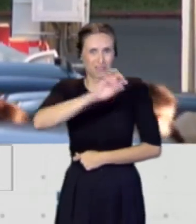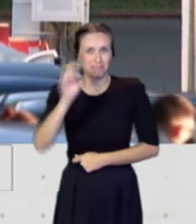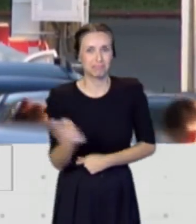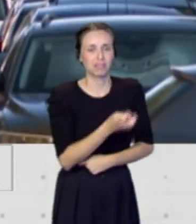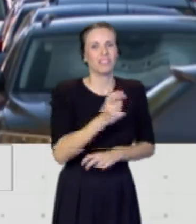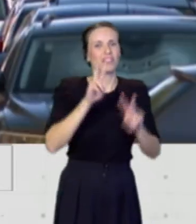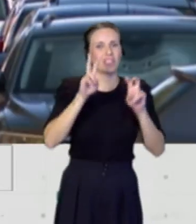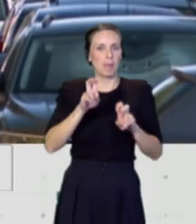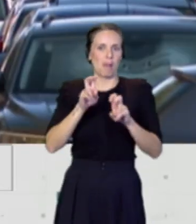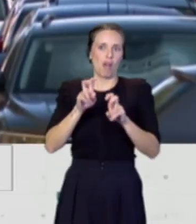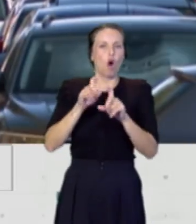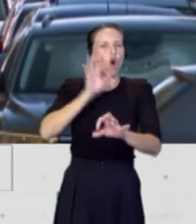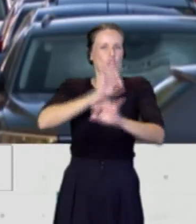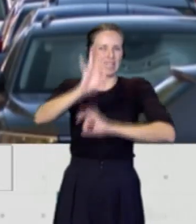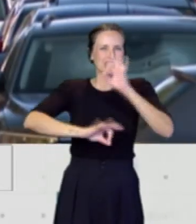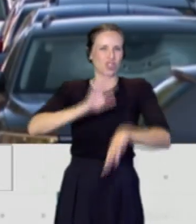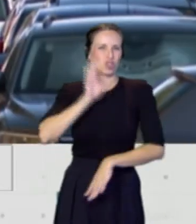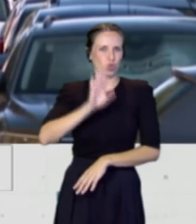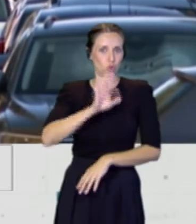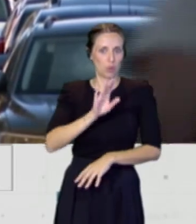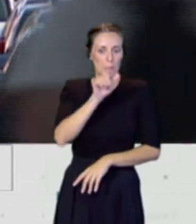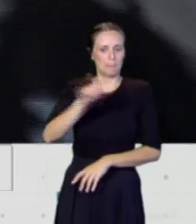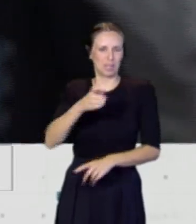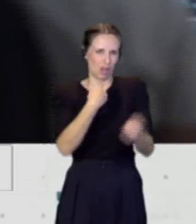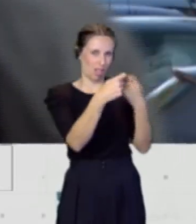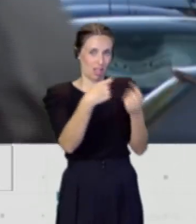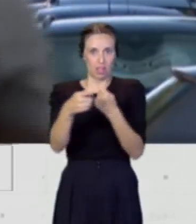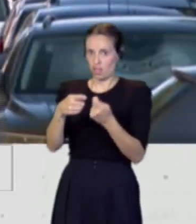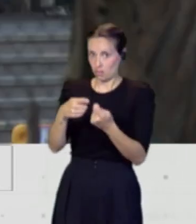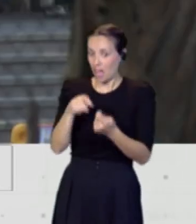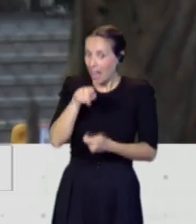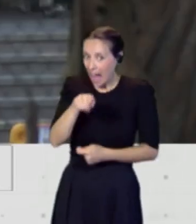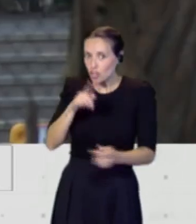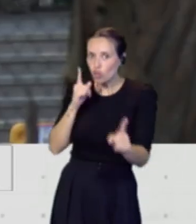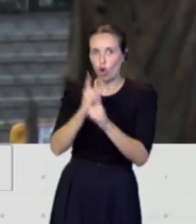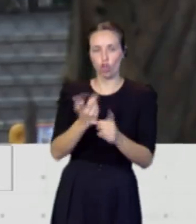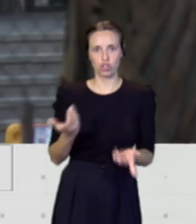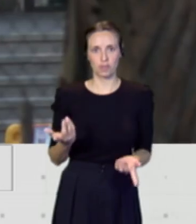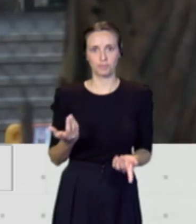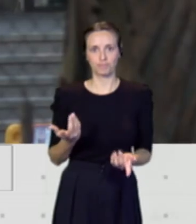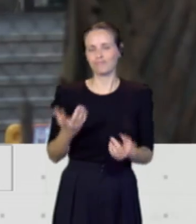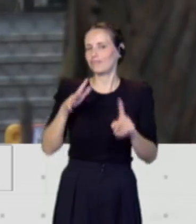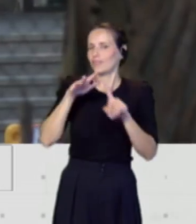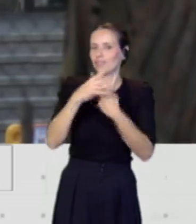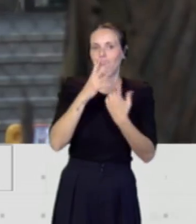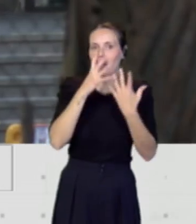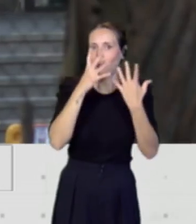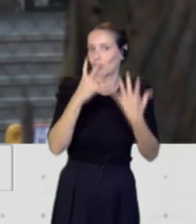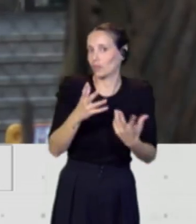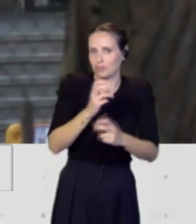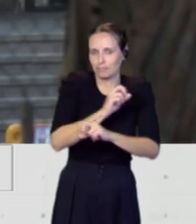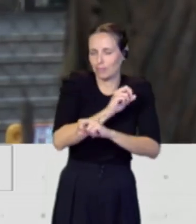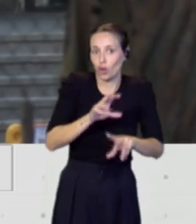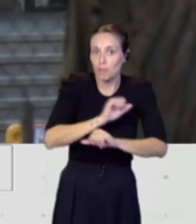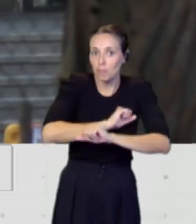con personas. De modo que la situación que nos parece insoportable tal cual es va a mejorar. Y he escuchado algunas críticas